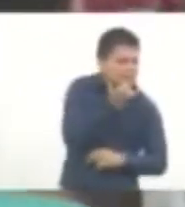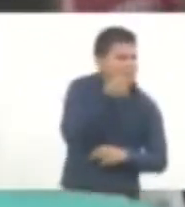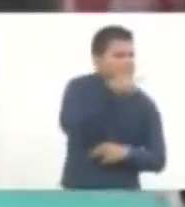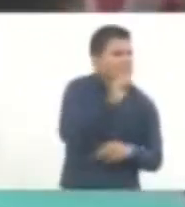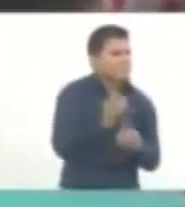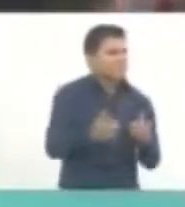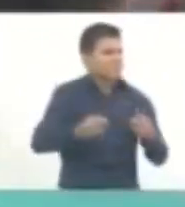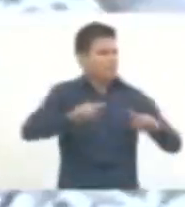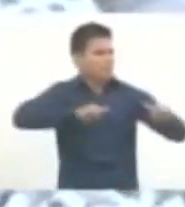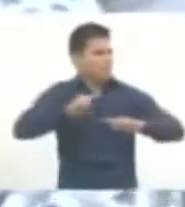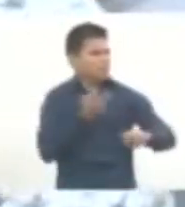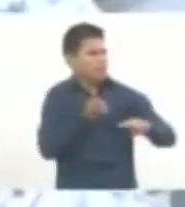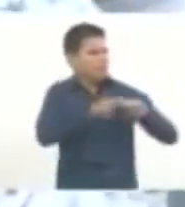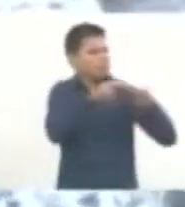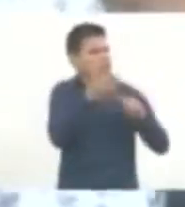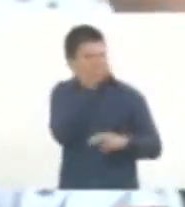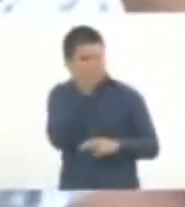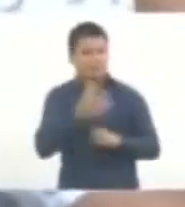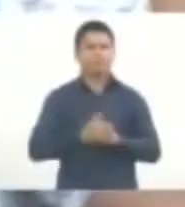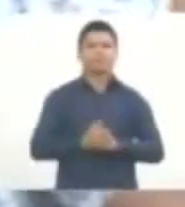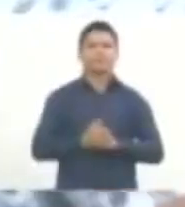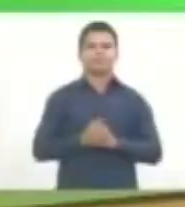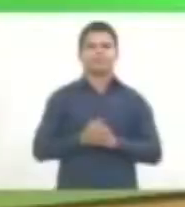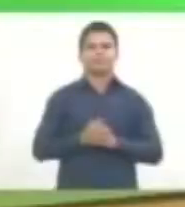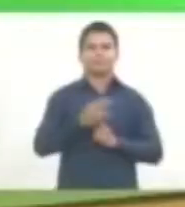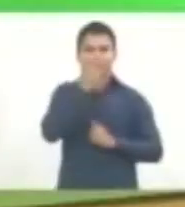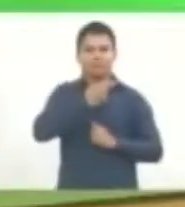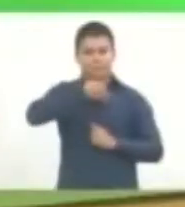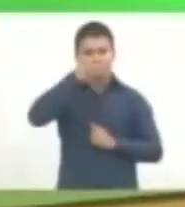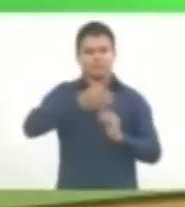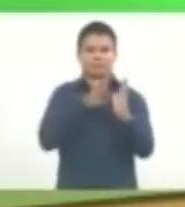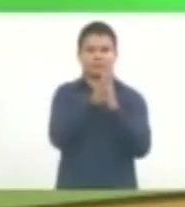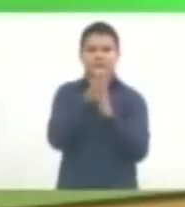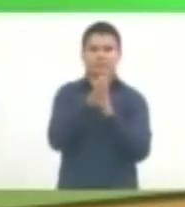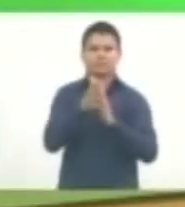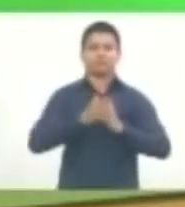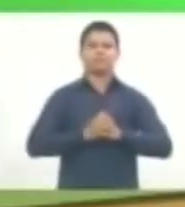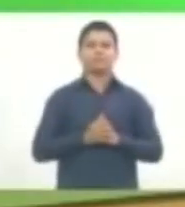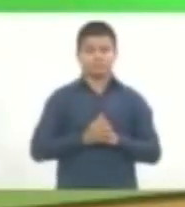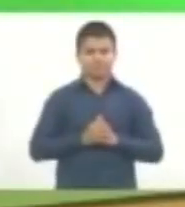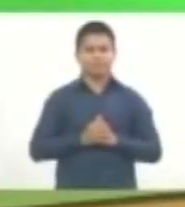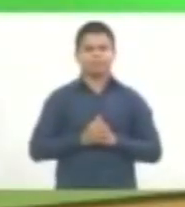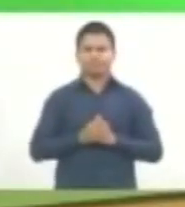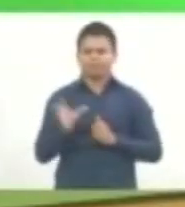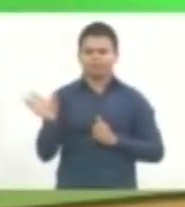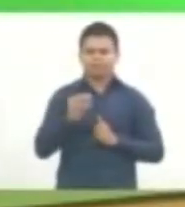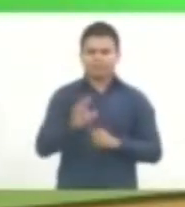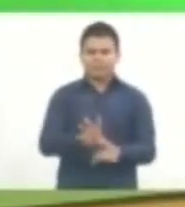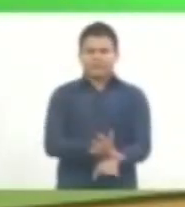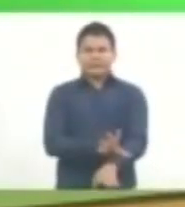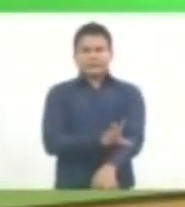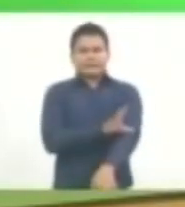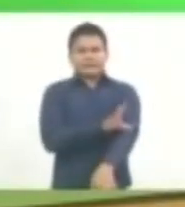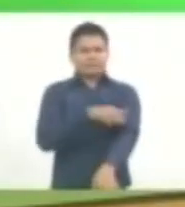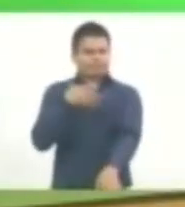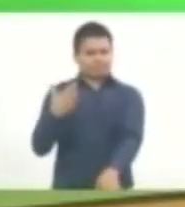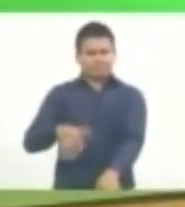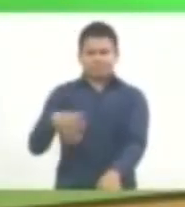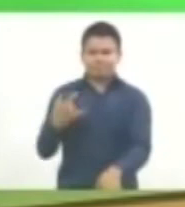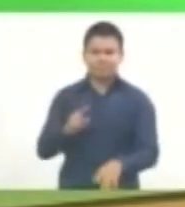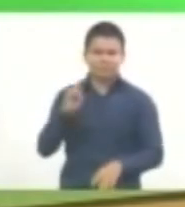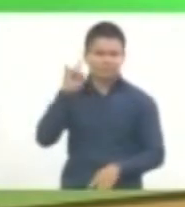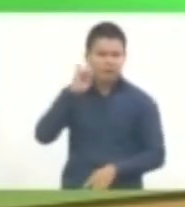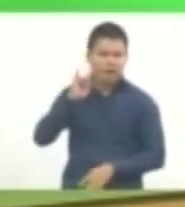Pilar Bustamante, Las Noticias, un compromiso con la verdad. Consternación han causado los reveladores audios de los hermanos Borré